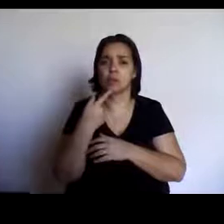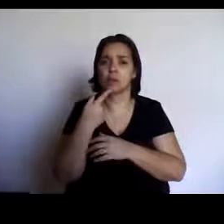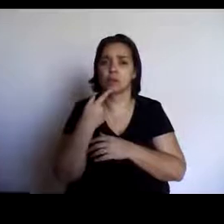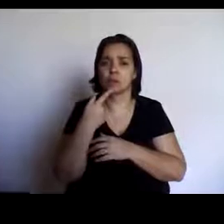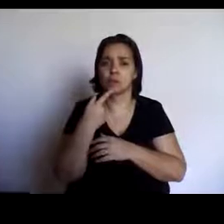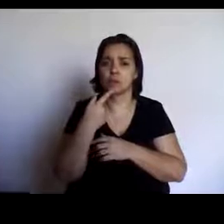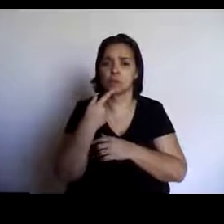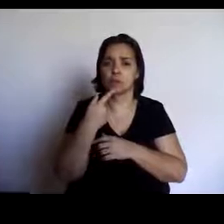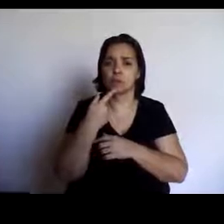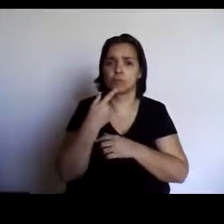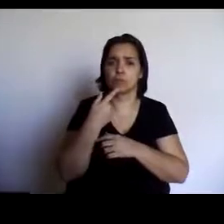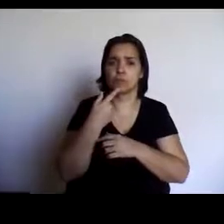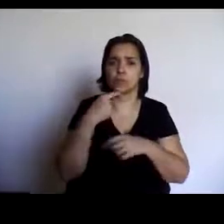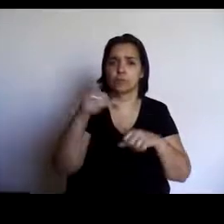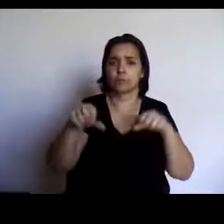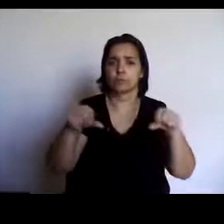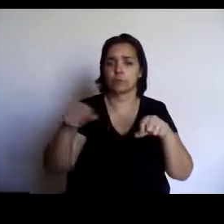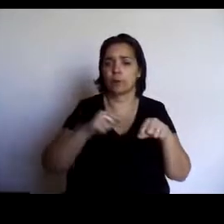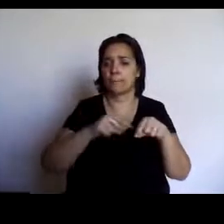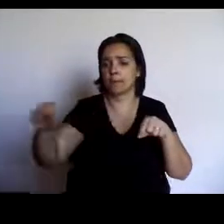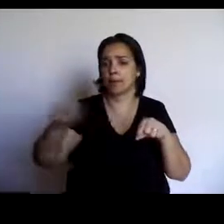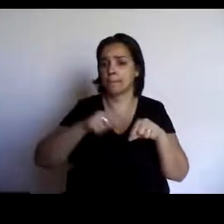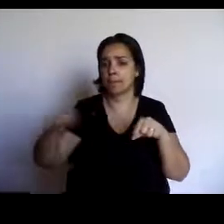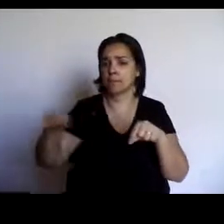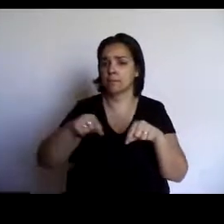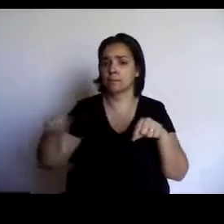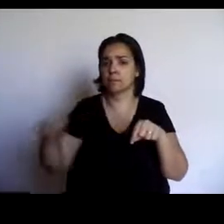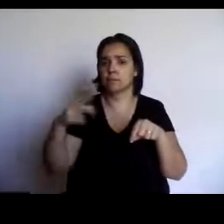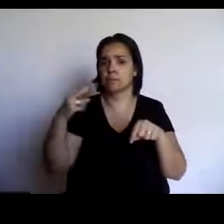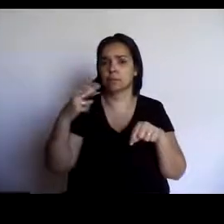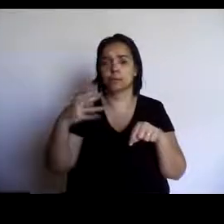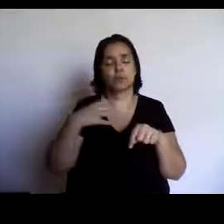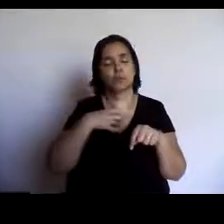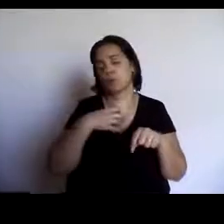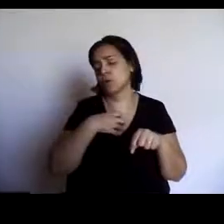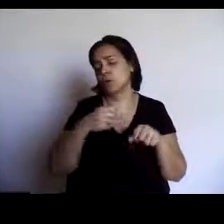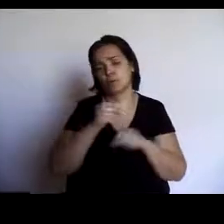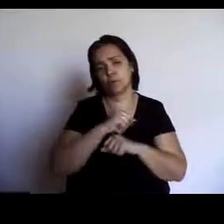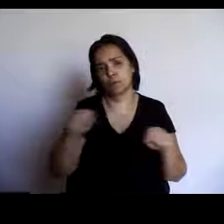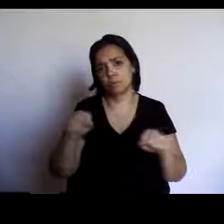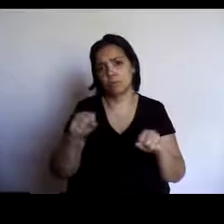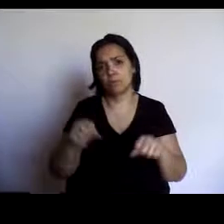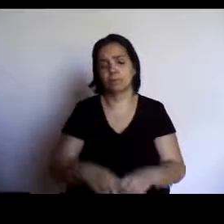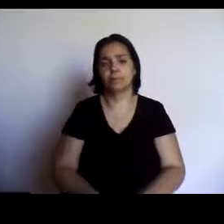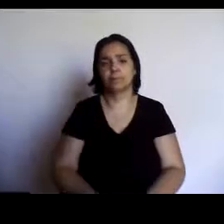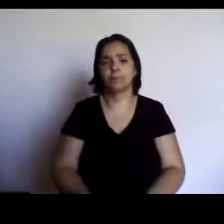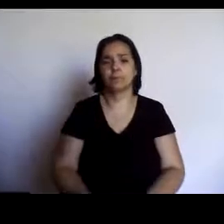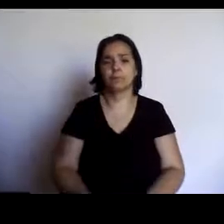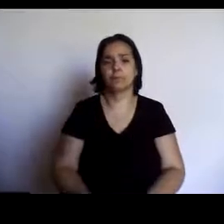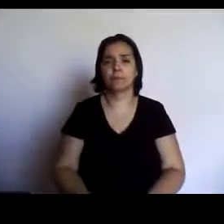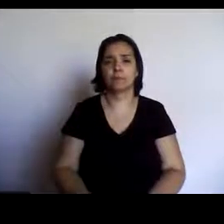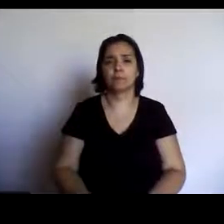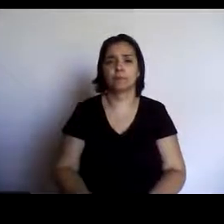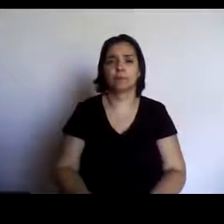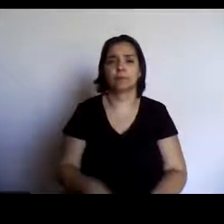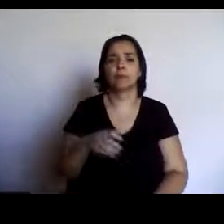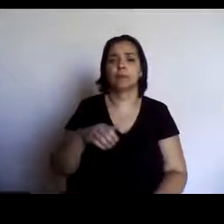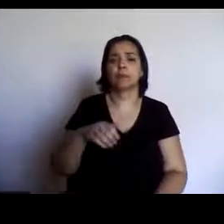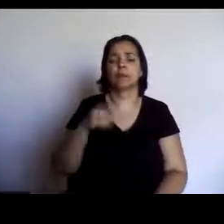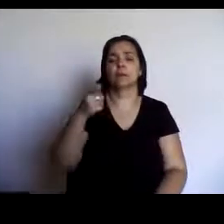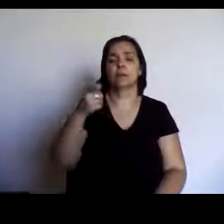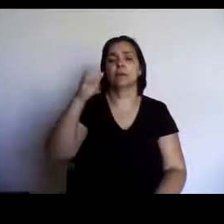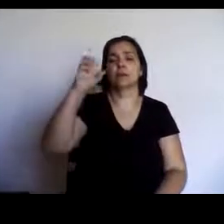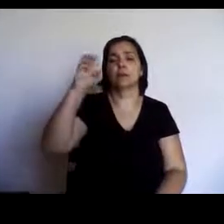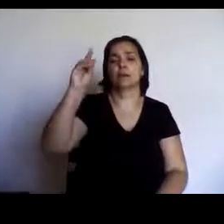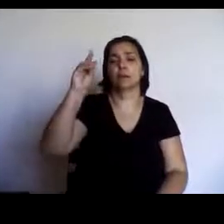sin que nos diéramos cuenta, ¿no? Y aquí, por desgracia, no se pudo presentar. Las EDUCIs, pues, nos permiten hacer inversiones en los